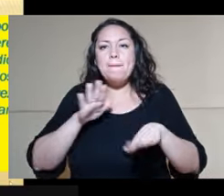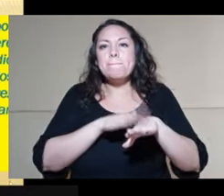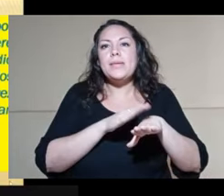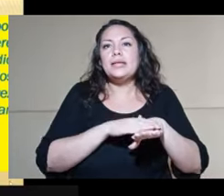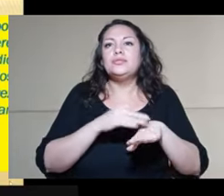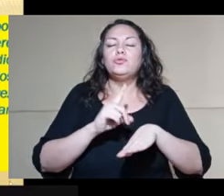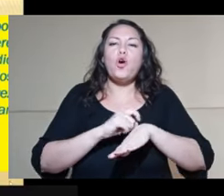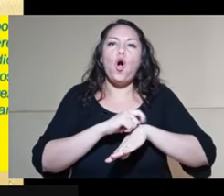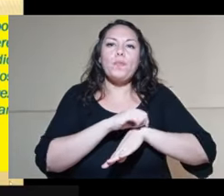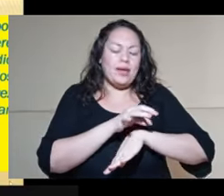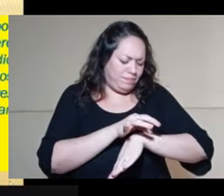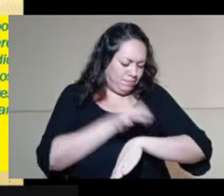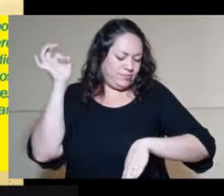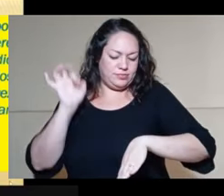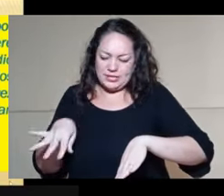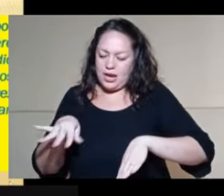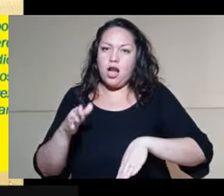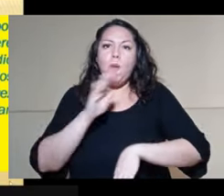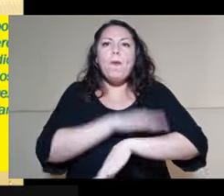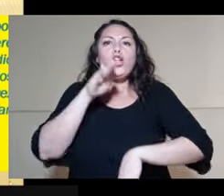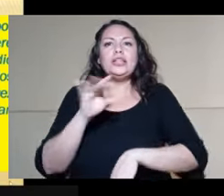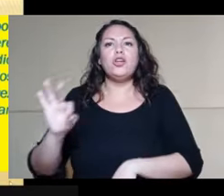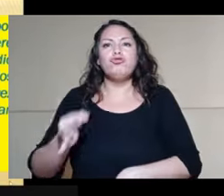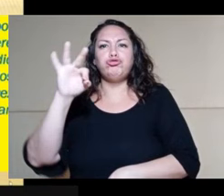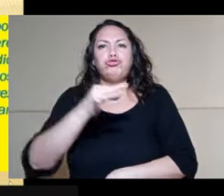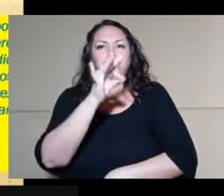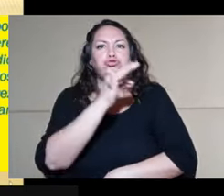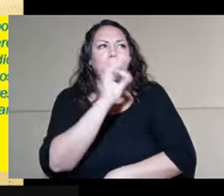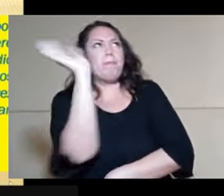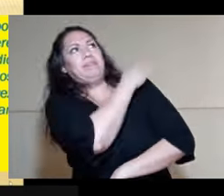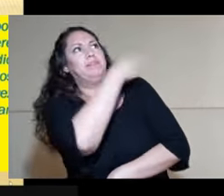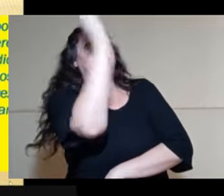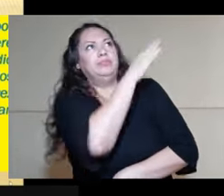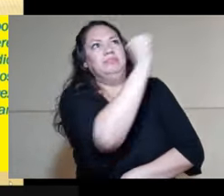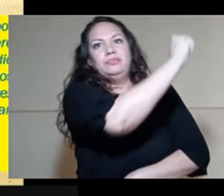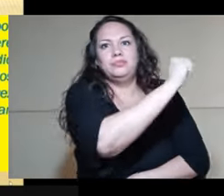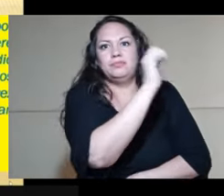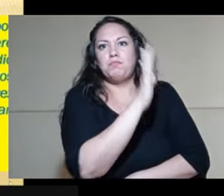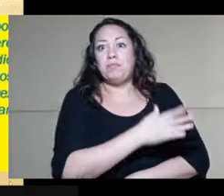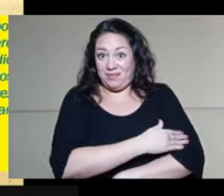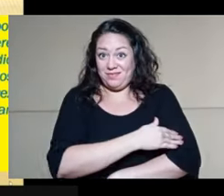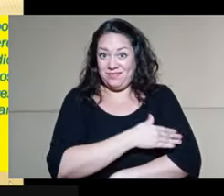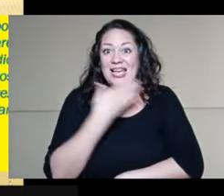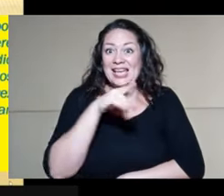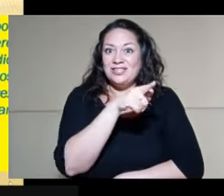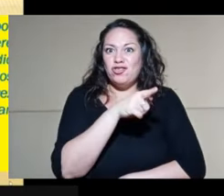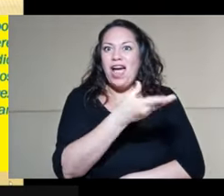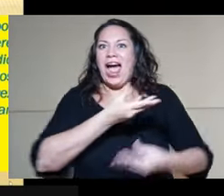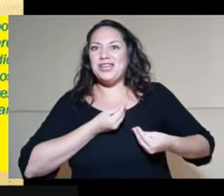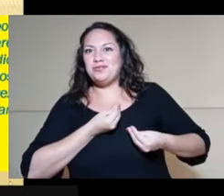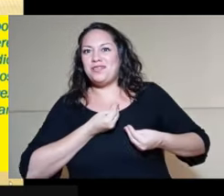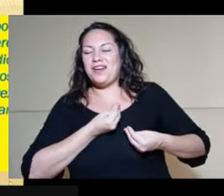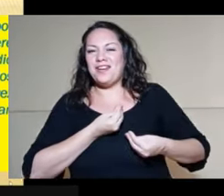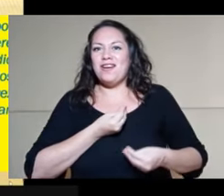el pie. Si nos va a picar la hormiga o nos picó, nos la sacamos. O si nos picó el mosquito, lo sentimos que viene cerca, lo tratamos de atrapar o de